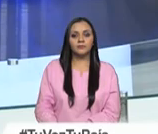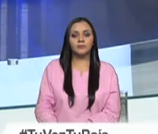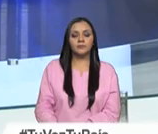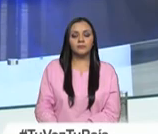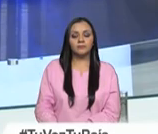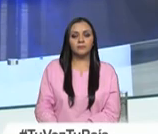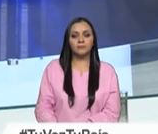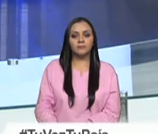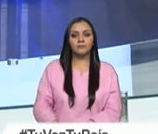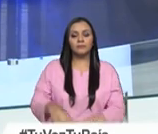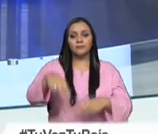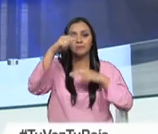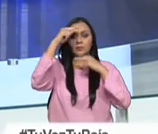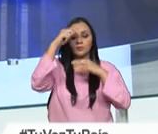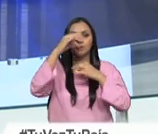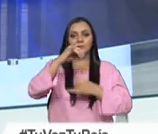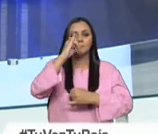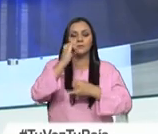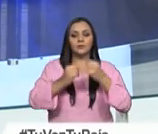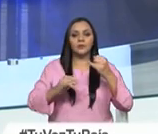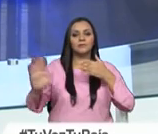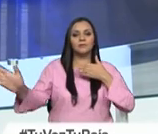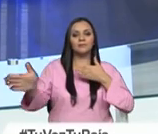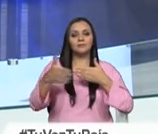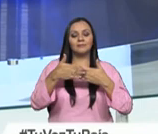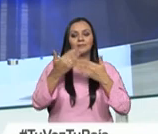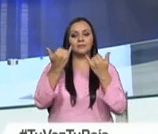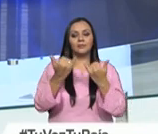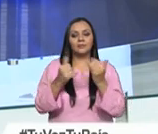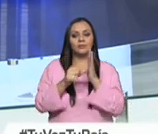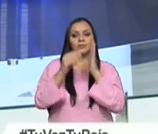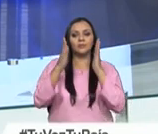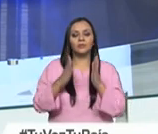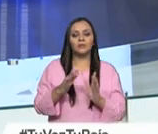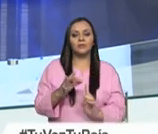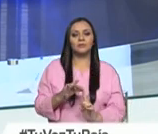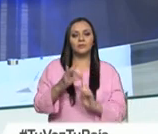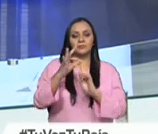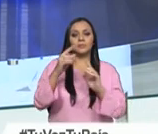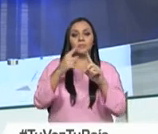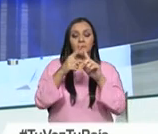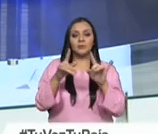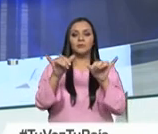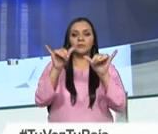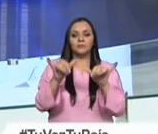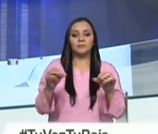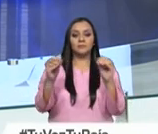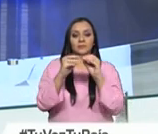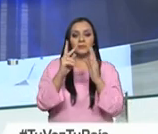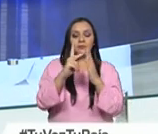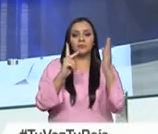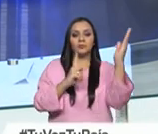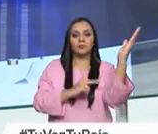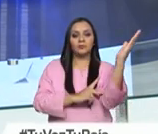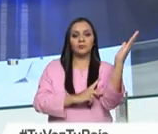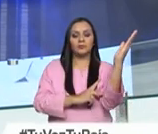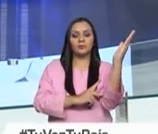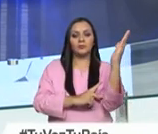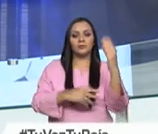Con esta noticia finalizamos su noticiero Ciudadano Emisión Estelar, pero quédese con la programación